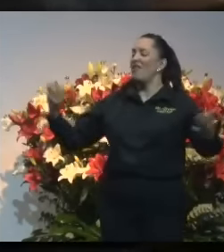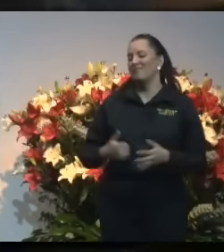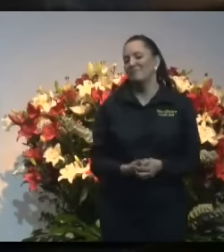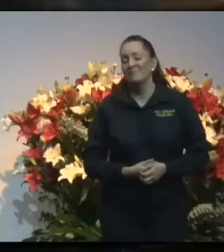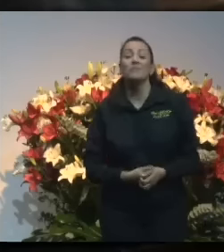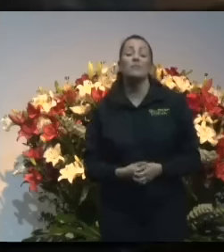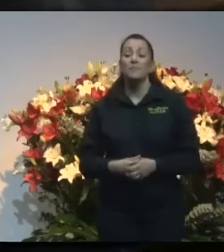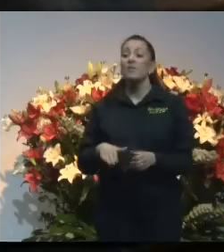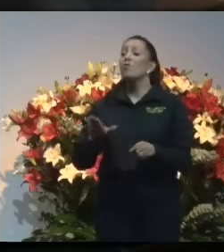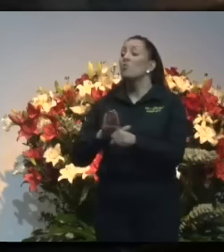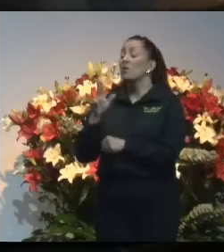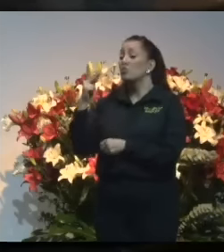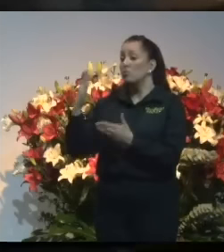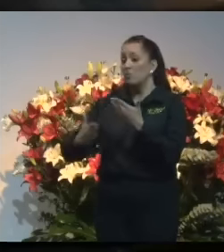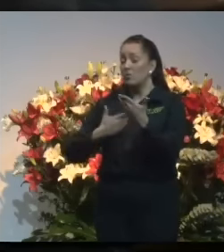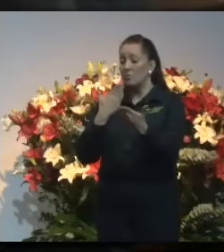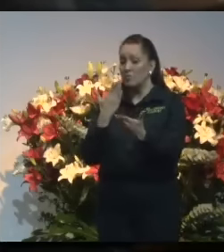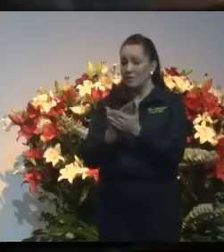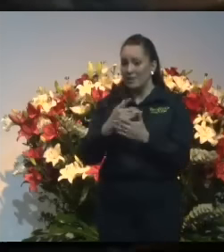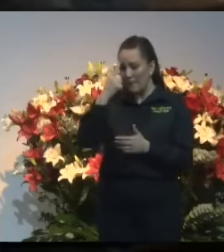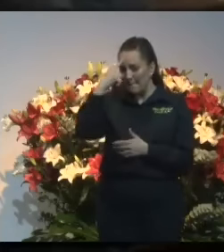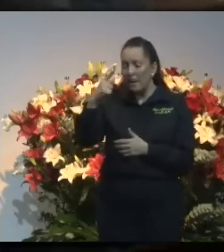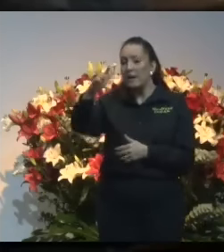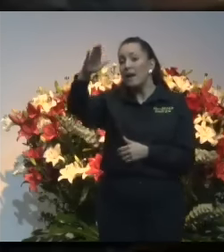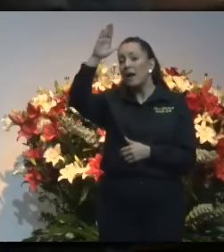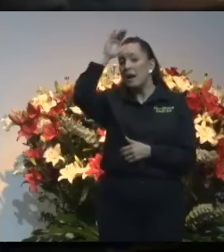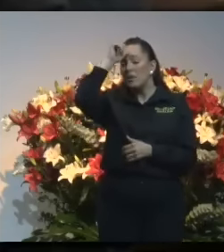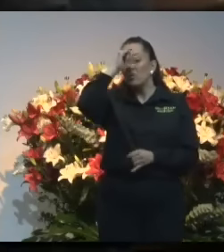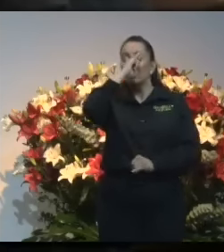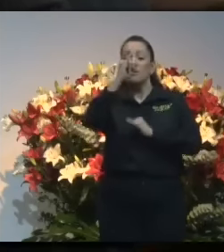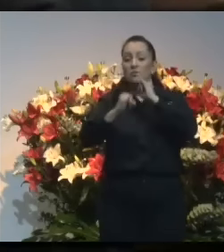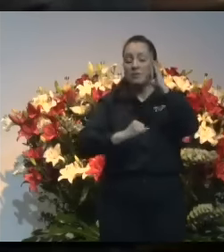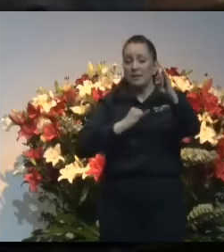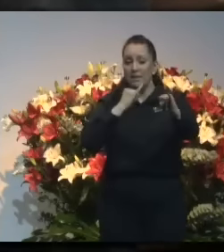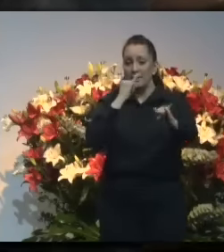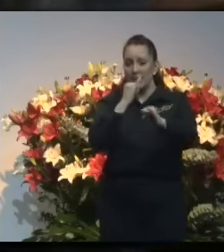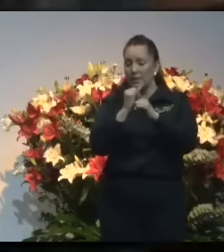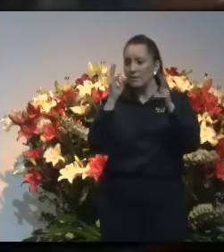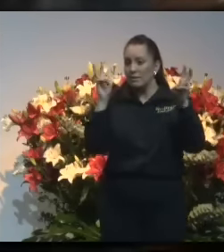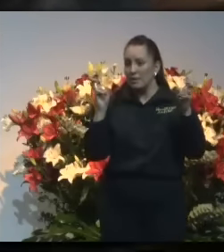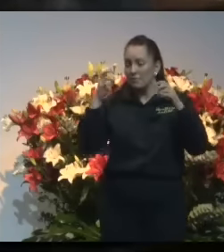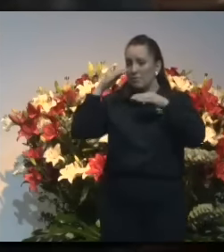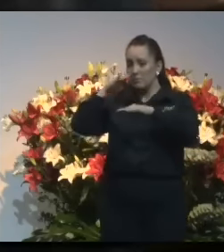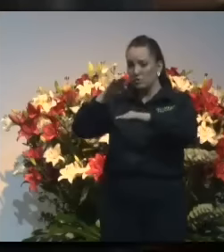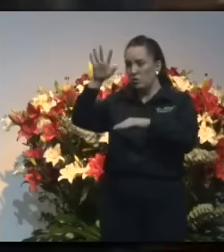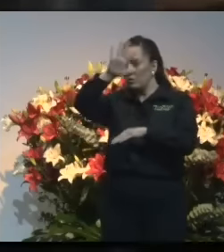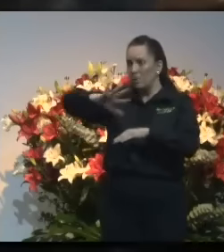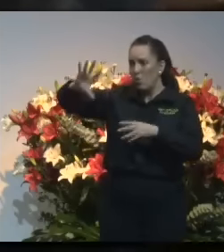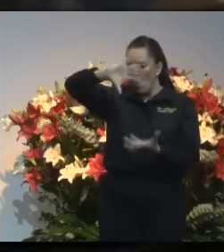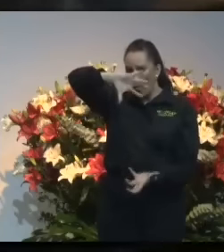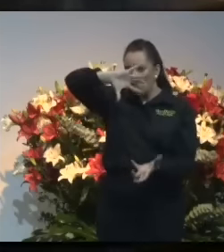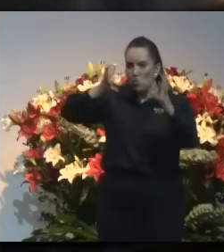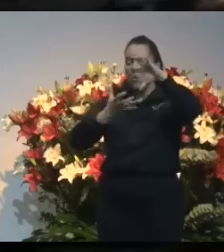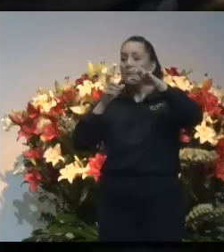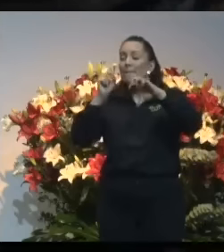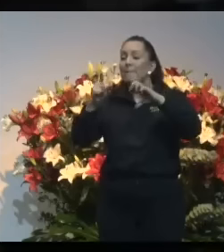¿Cuál es tu estrategia para el cumplimiento de los acuerdos internacionales sobre el cambio climático y sustentabilidad?